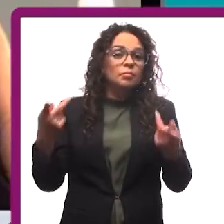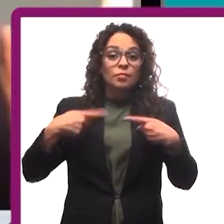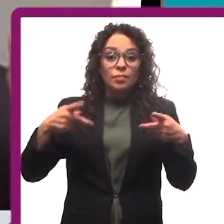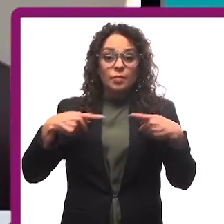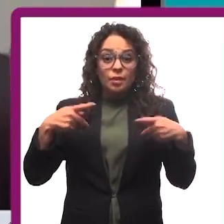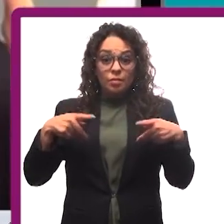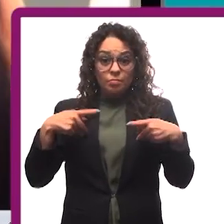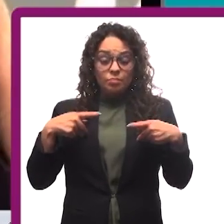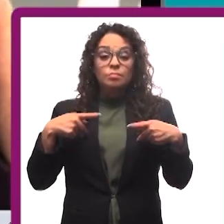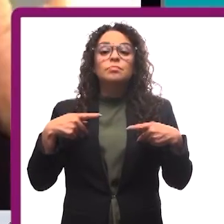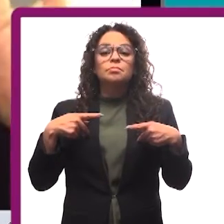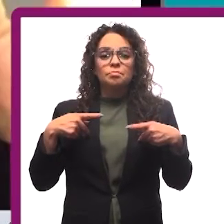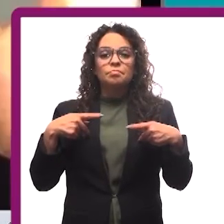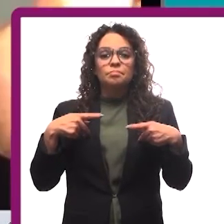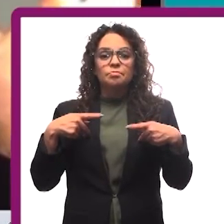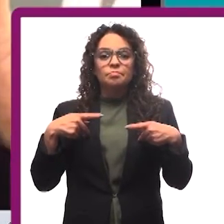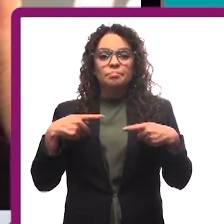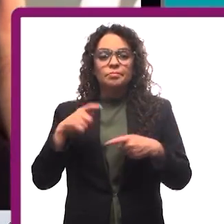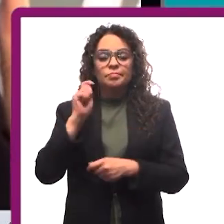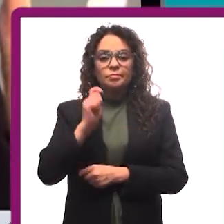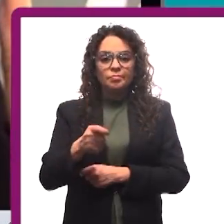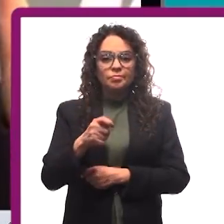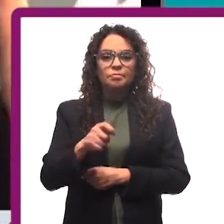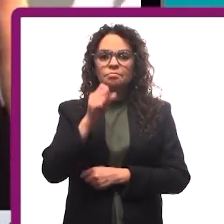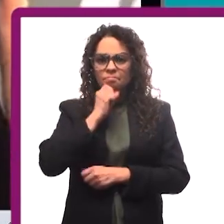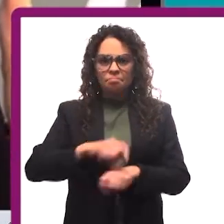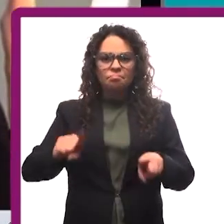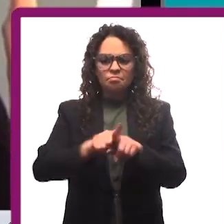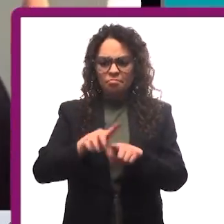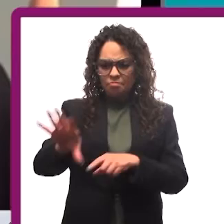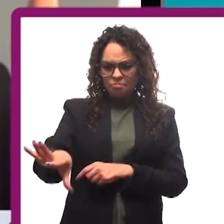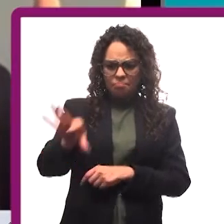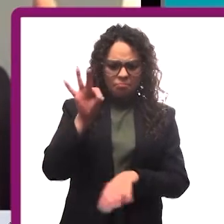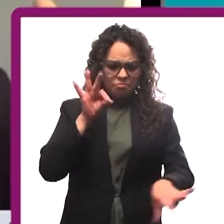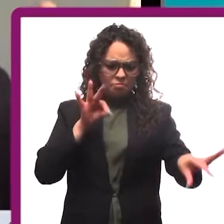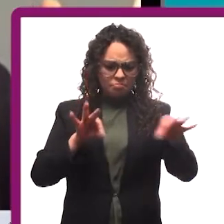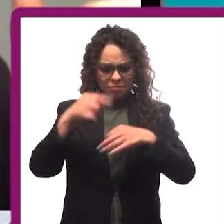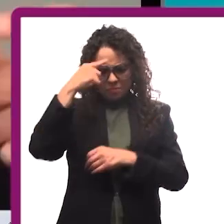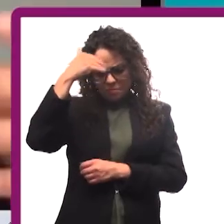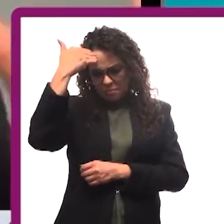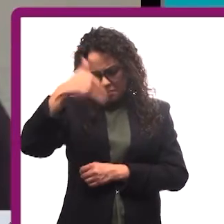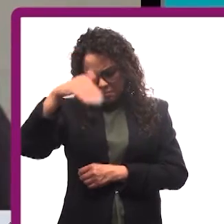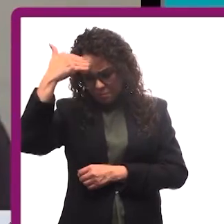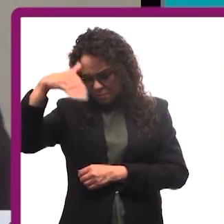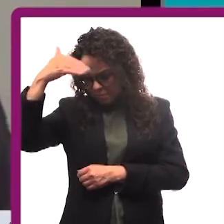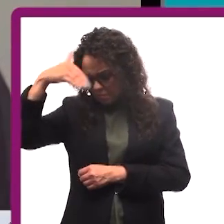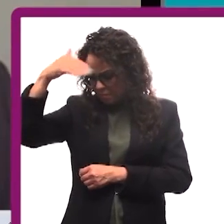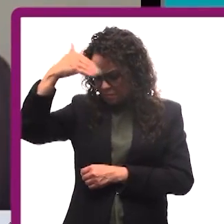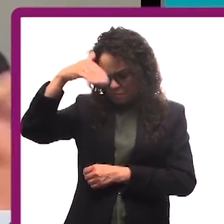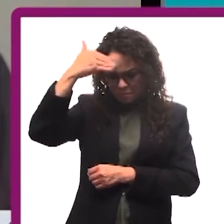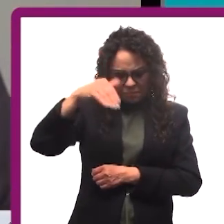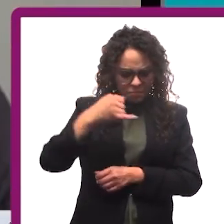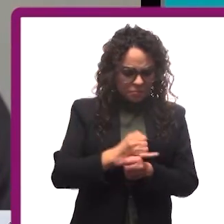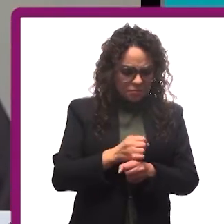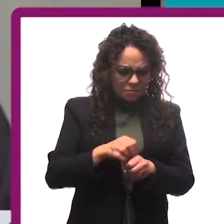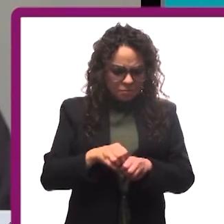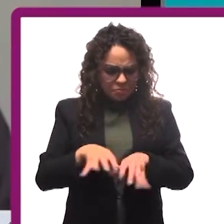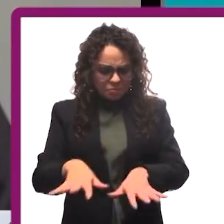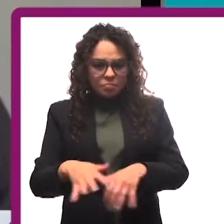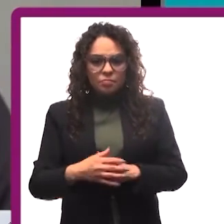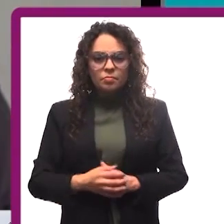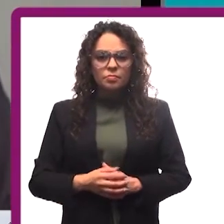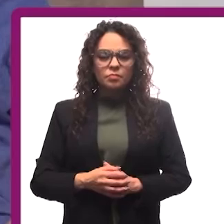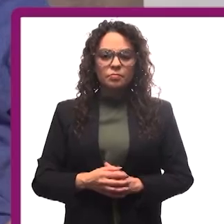públicos tendrán tendencia a retomar también esos temas banales, superficiales que han elaborado los medios